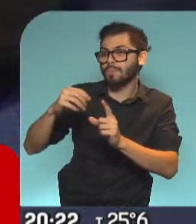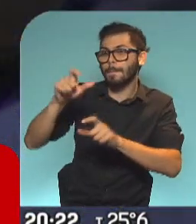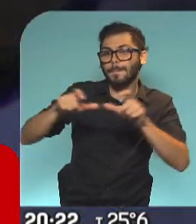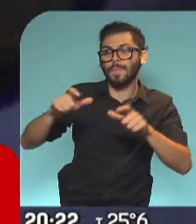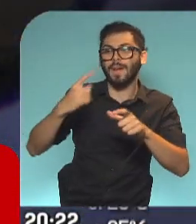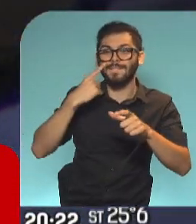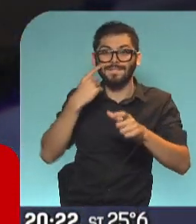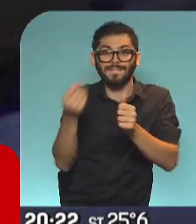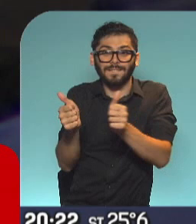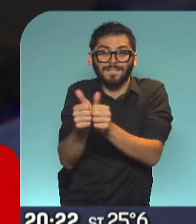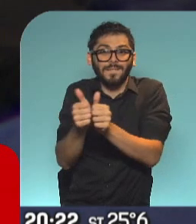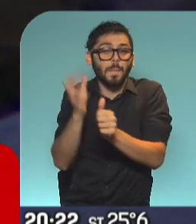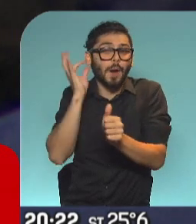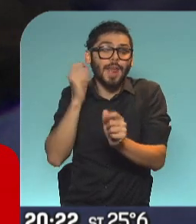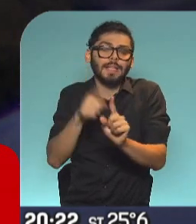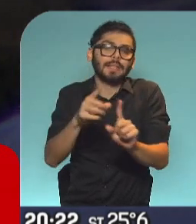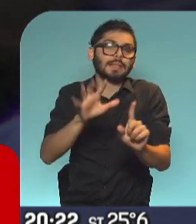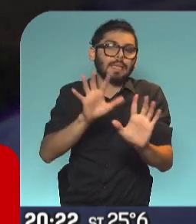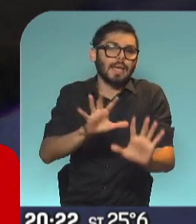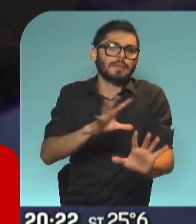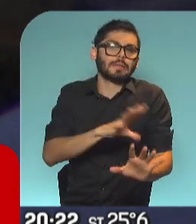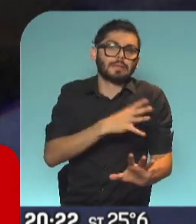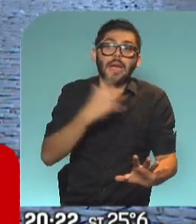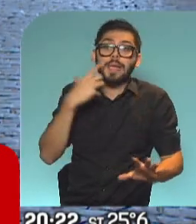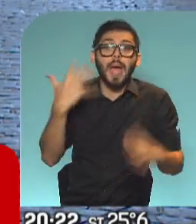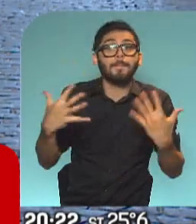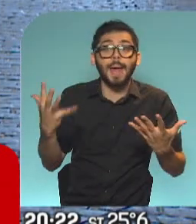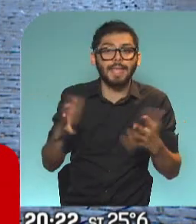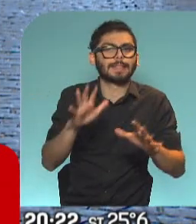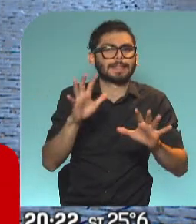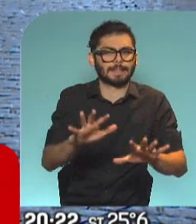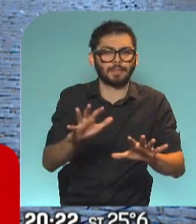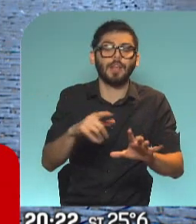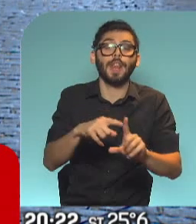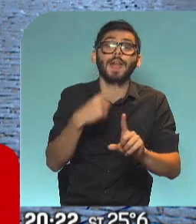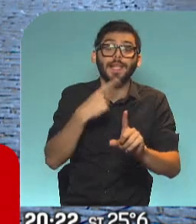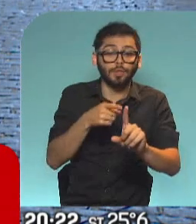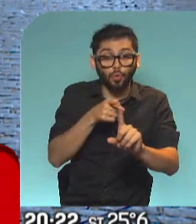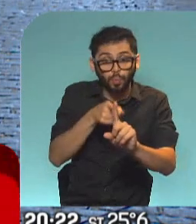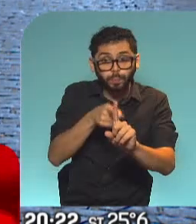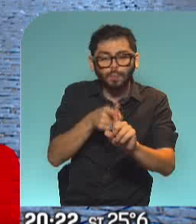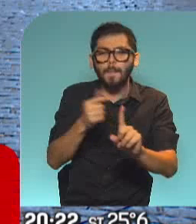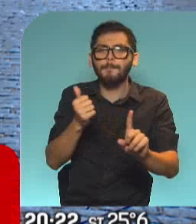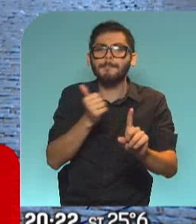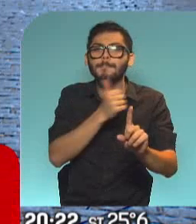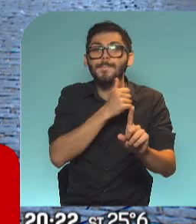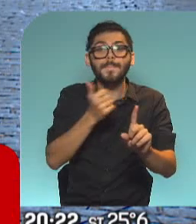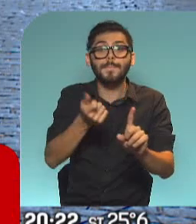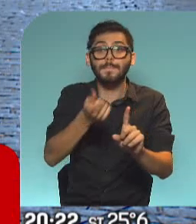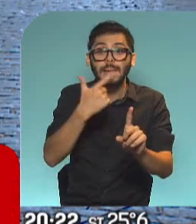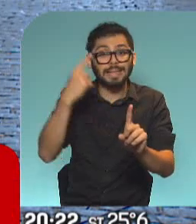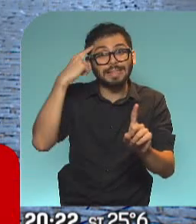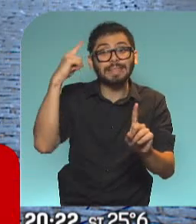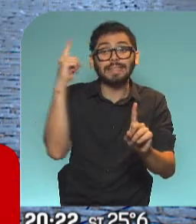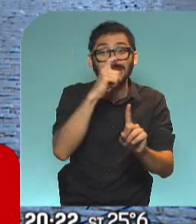Maradona que estuviera ahí por si había alguna emergencia y que le suministrara las medicinas psiquiátricas, que era la única medicina